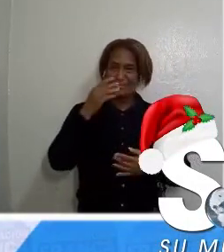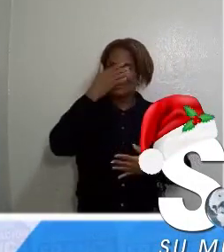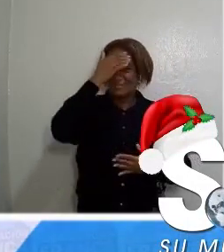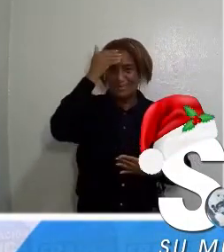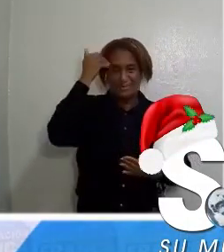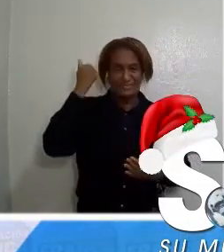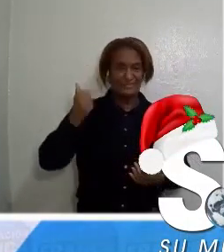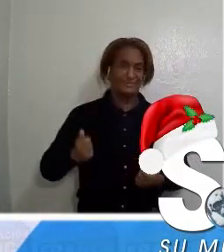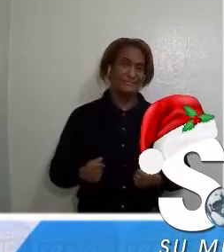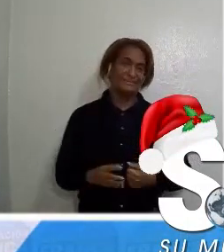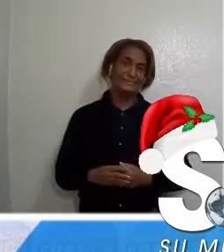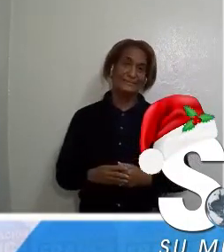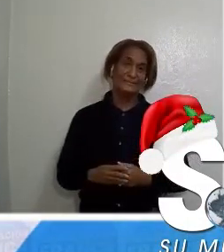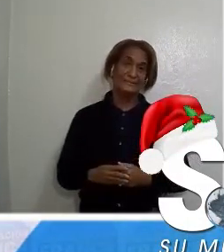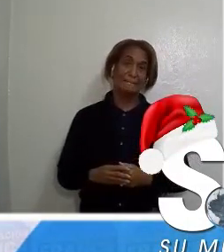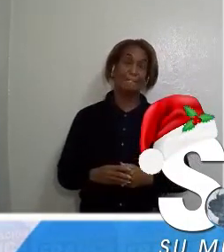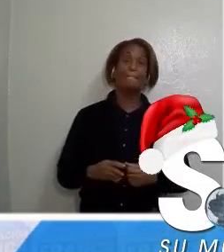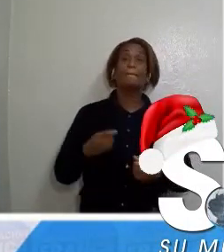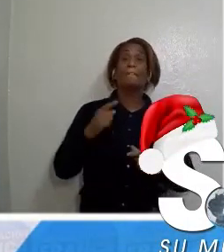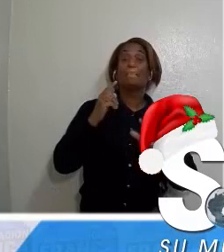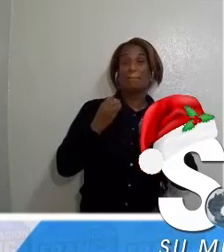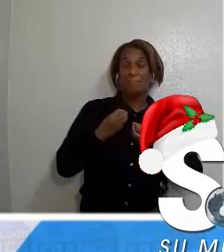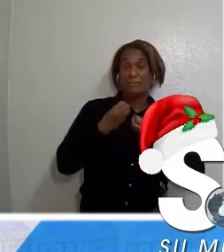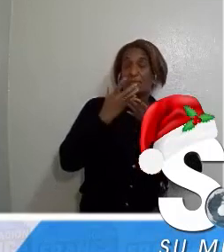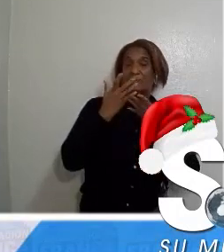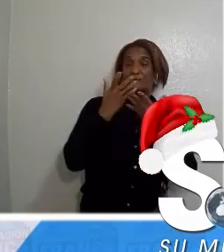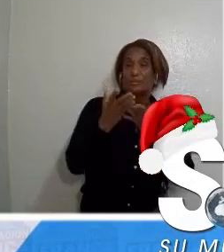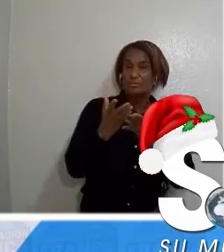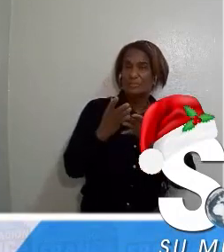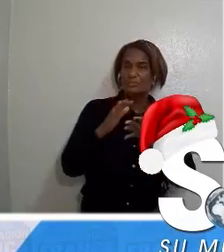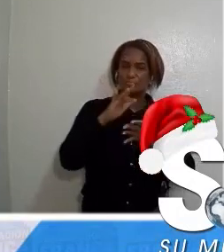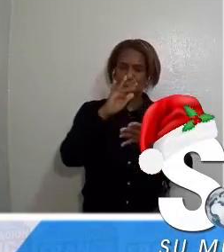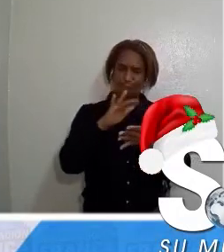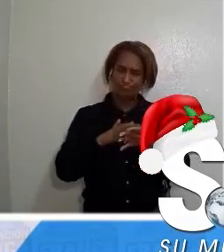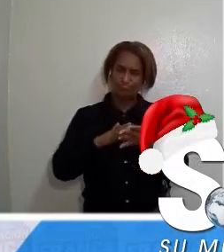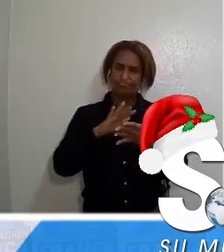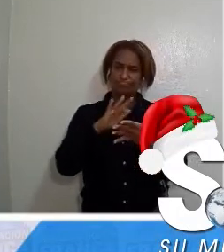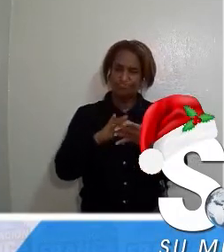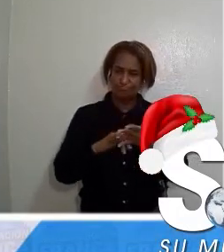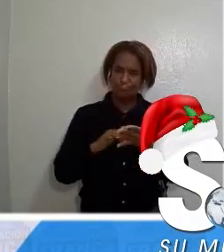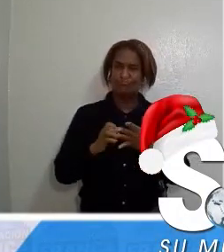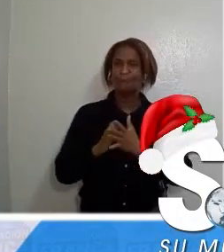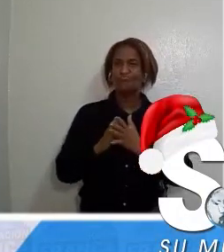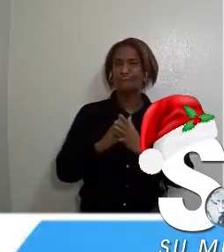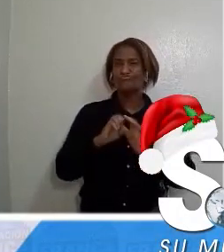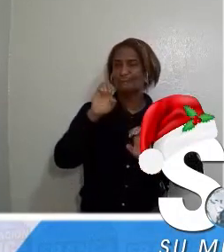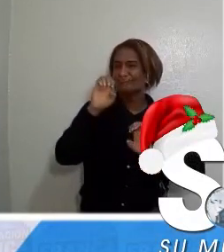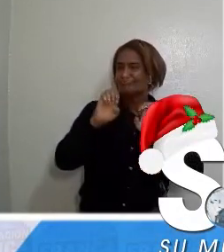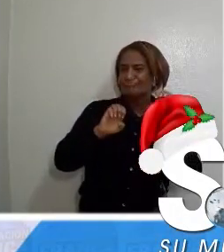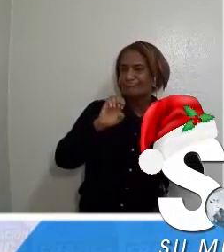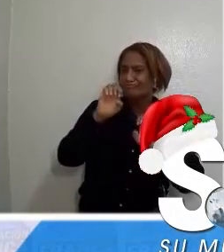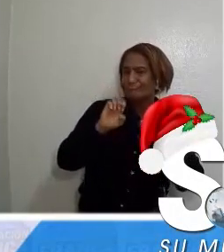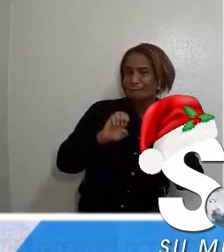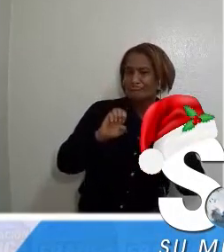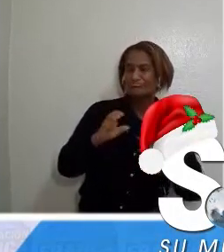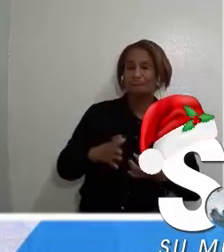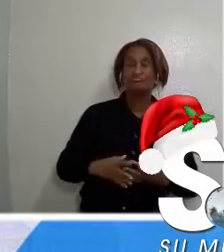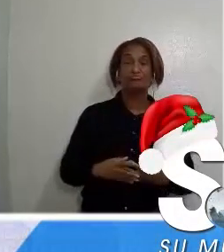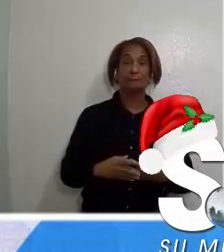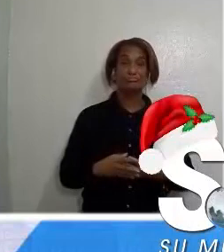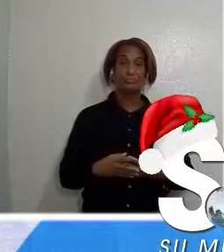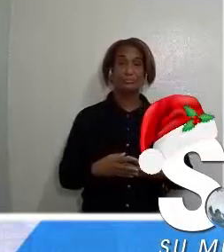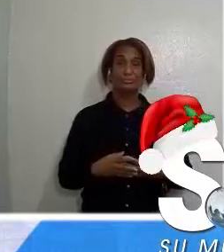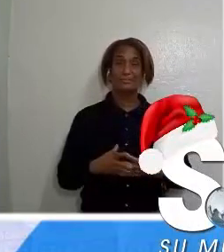es importante decir eh que lo dicho por el pastor Molina con relación a la